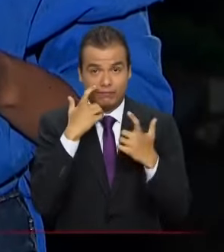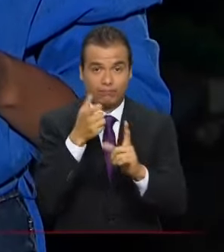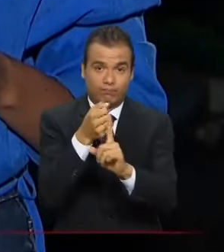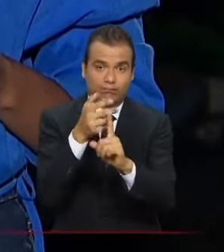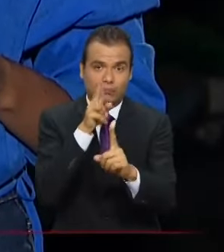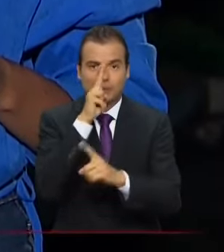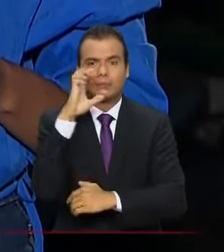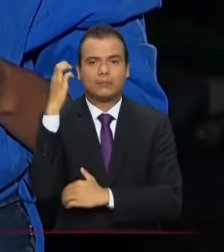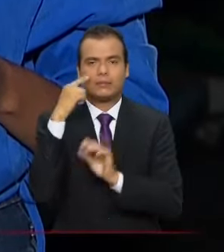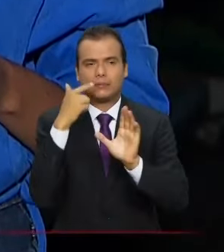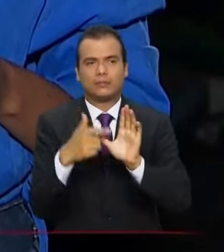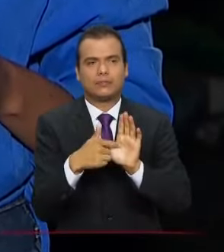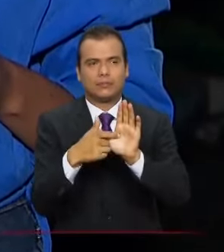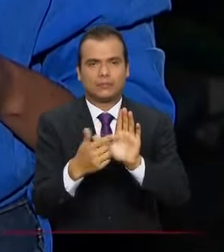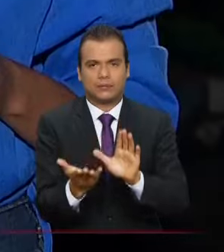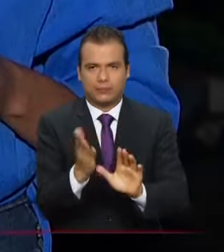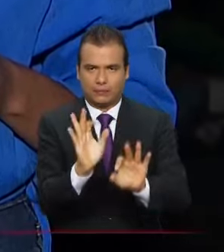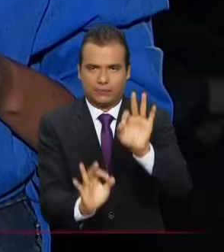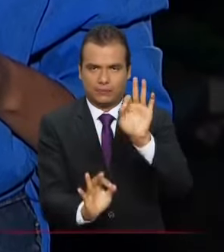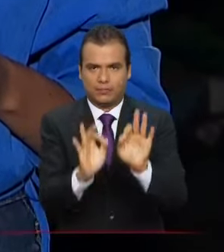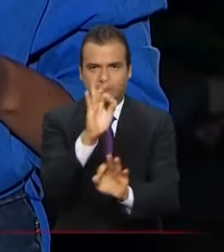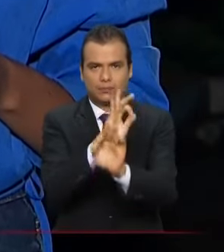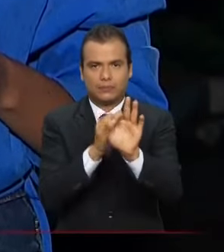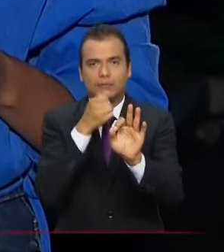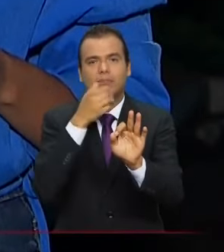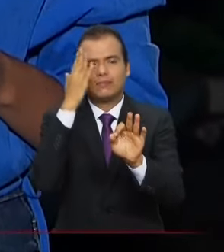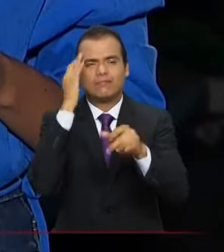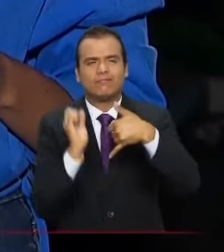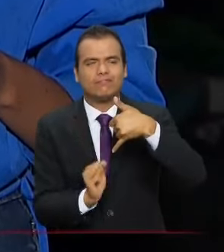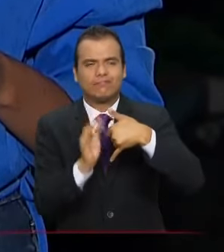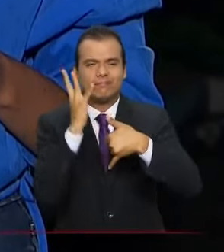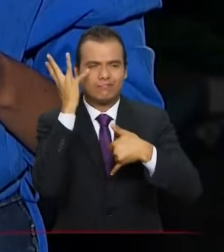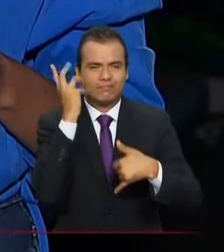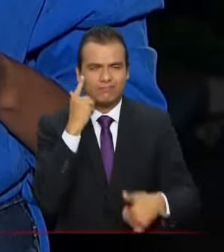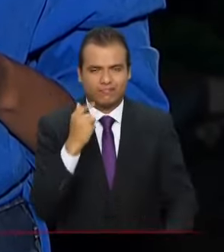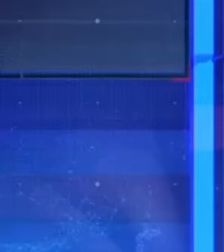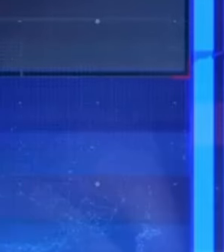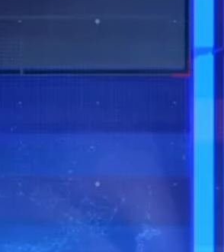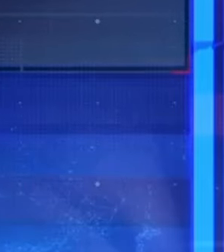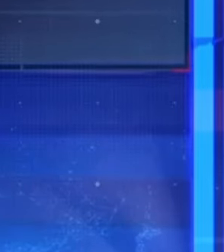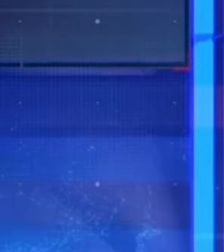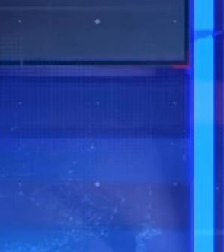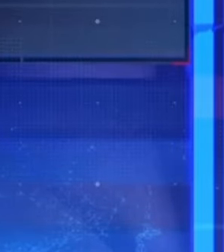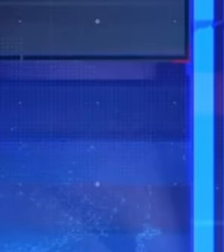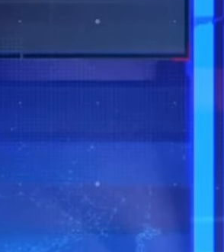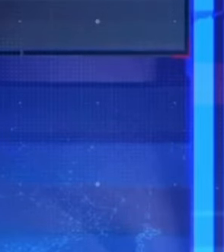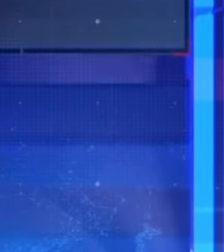despido desde el sur de Cali. Soy Luisa Solís para Telepacífico Noticias, la región todos los días.